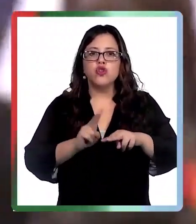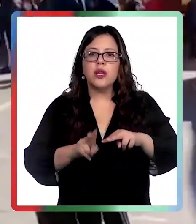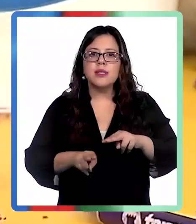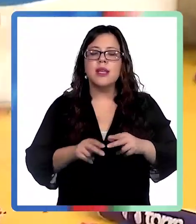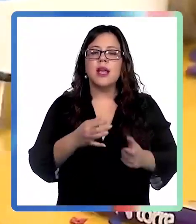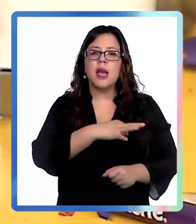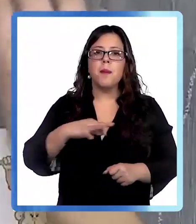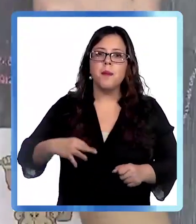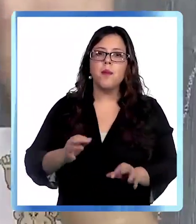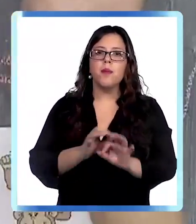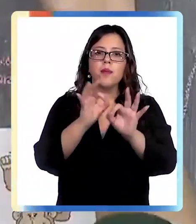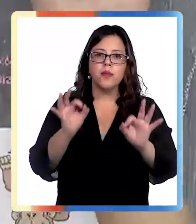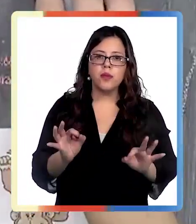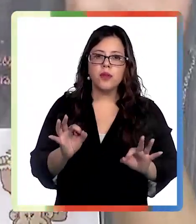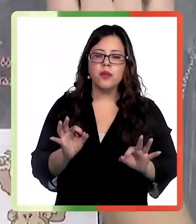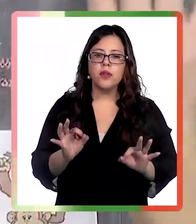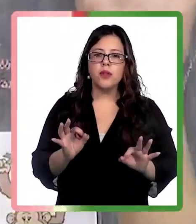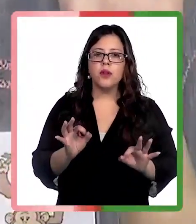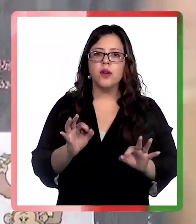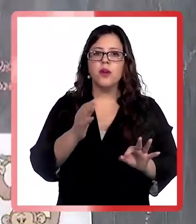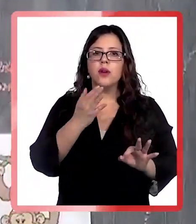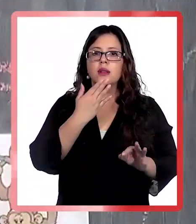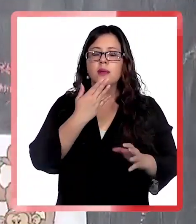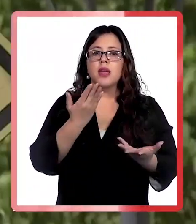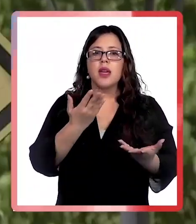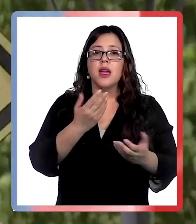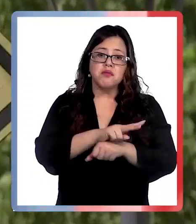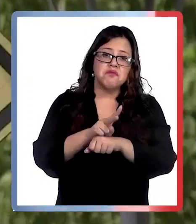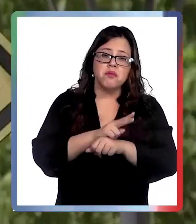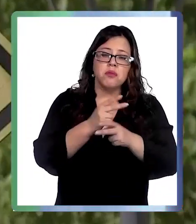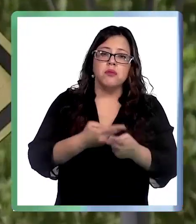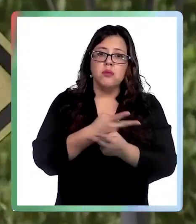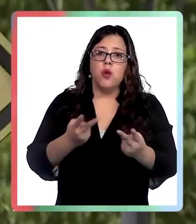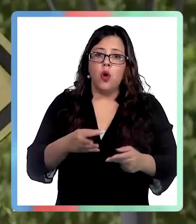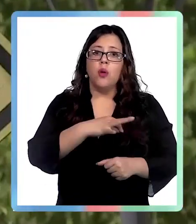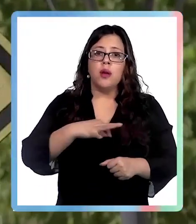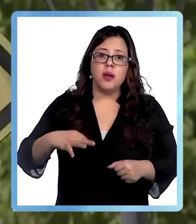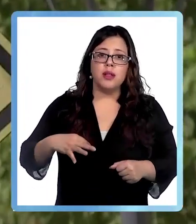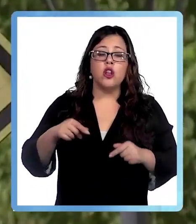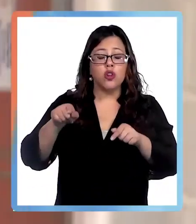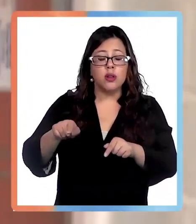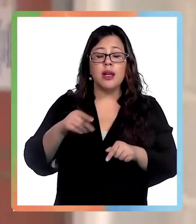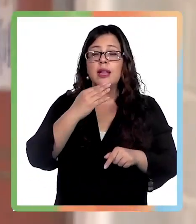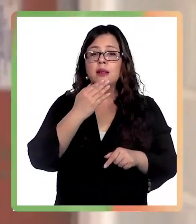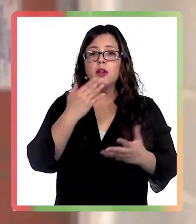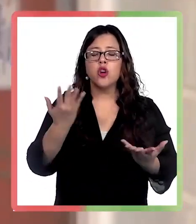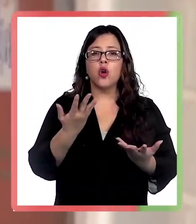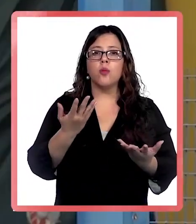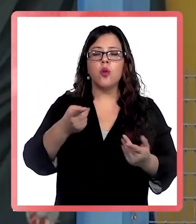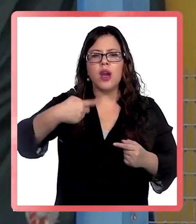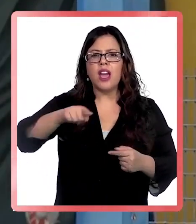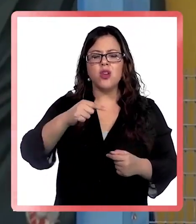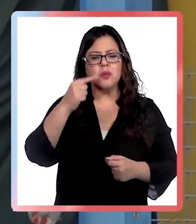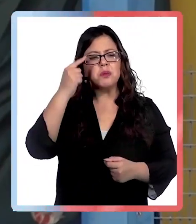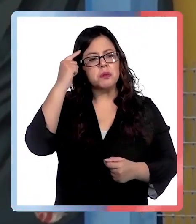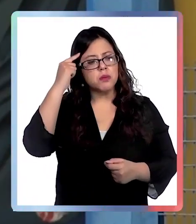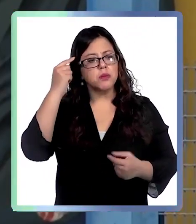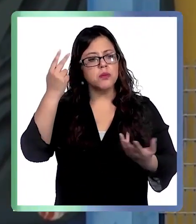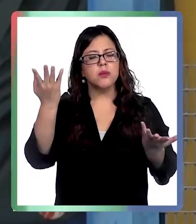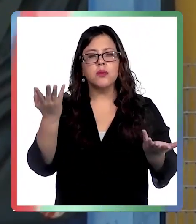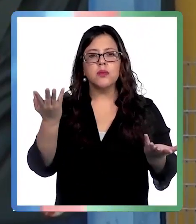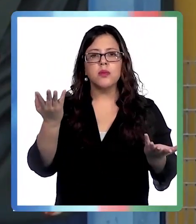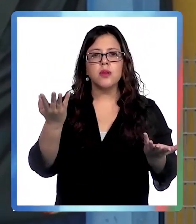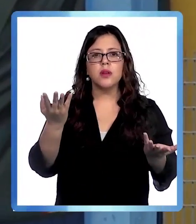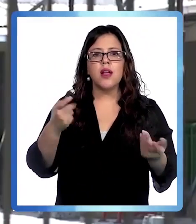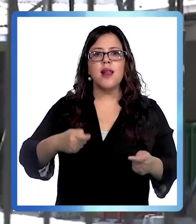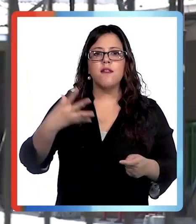administración pública, el Ministerio de Educación, y también cómo ellos reconocían finalmente la valoración social.